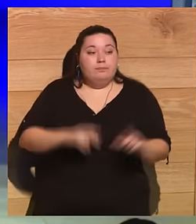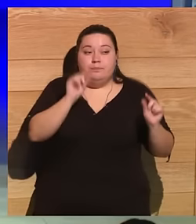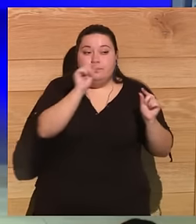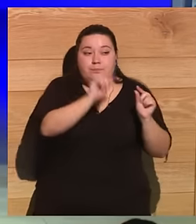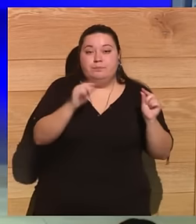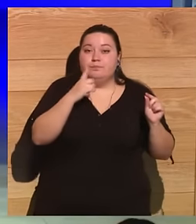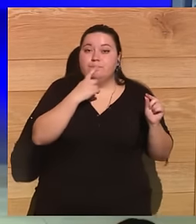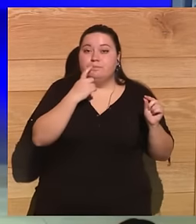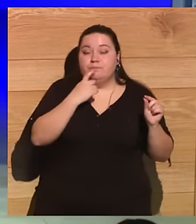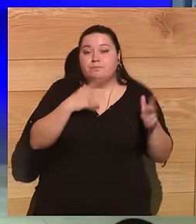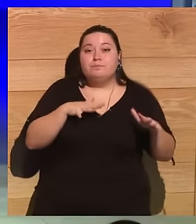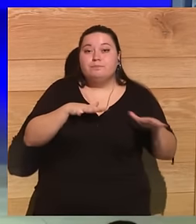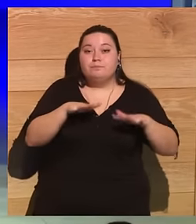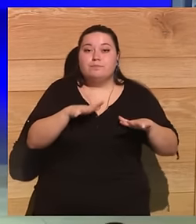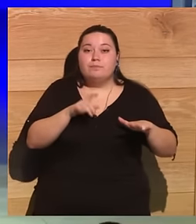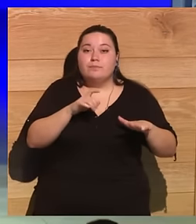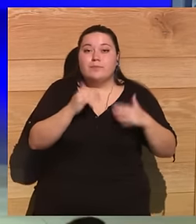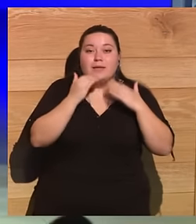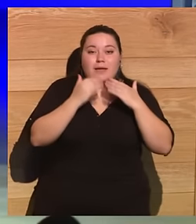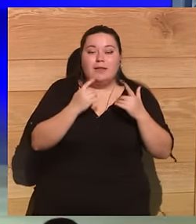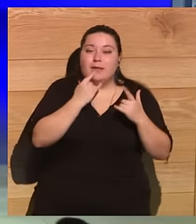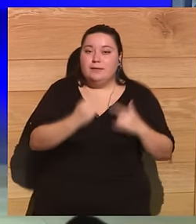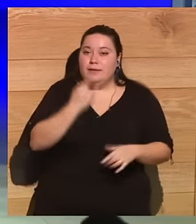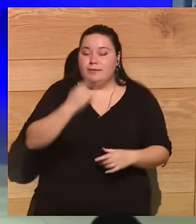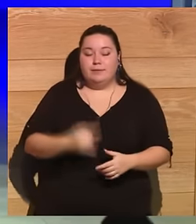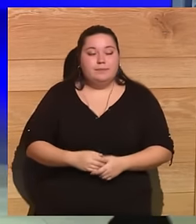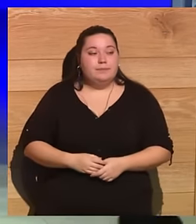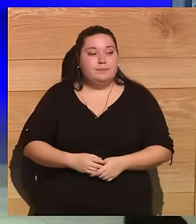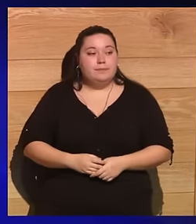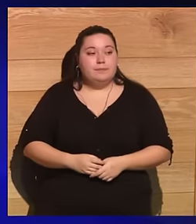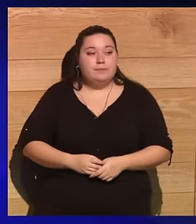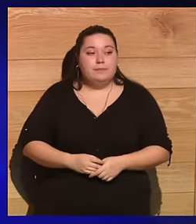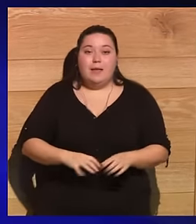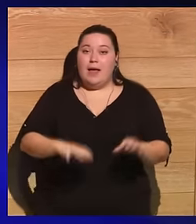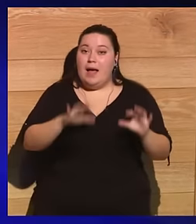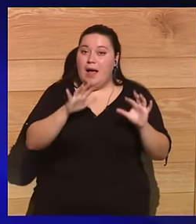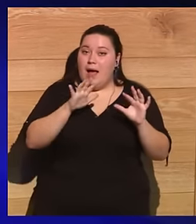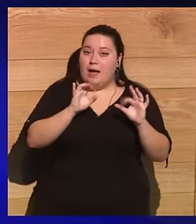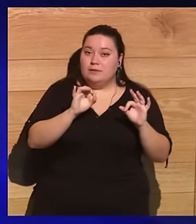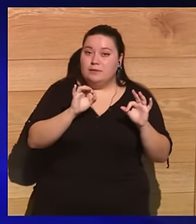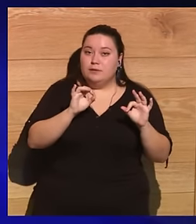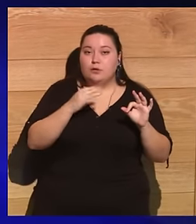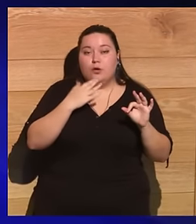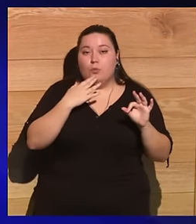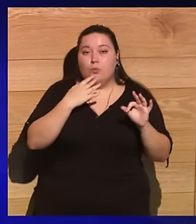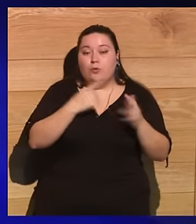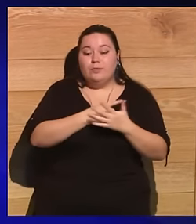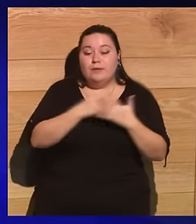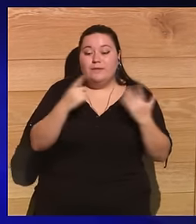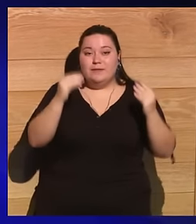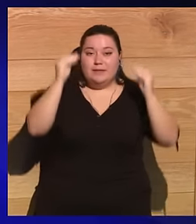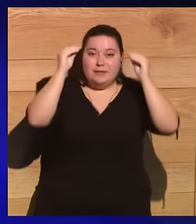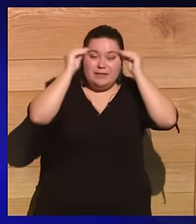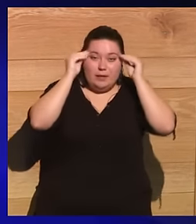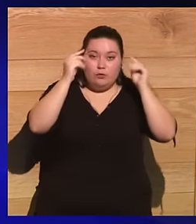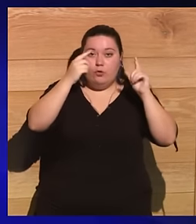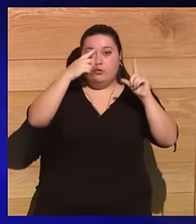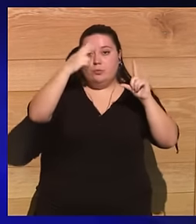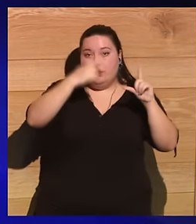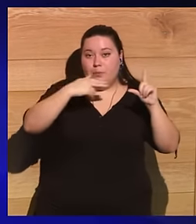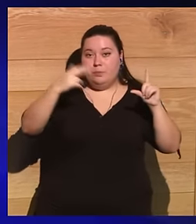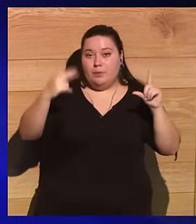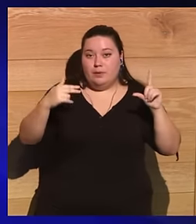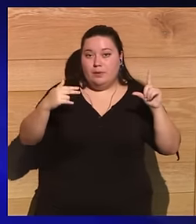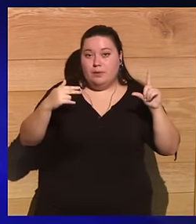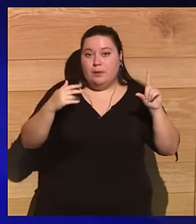están en rojo y los estimulan con una pequeña corriente eléctrica. Y de esta manera, lo que hacen es pintar con 16 electrodos, pintan, tal y como se puede